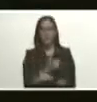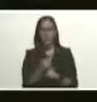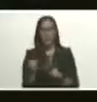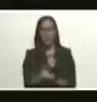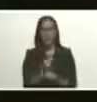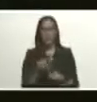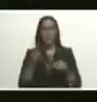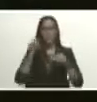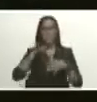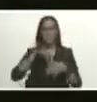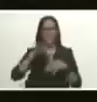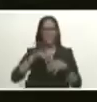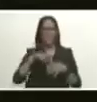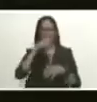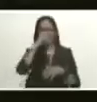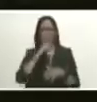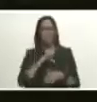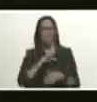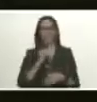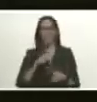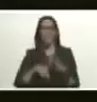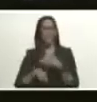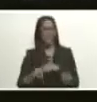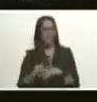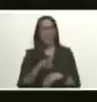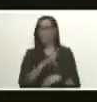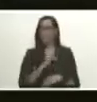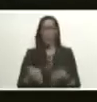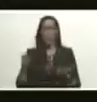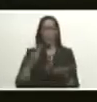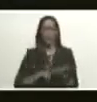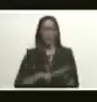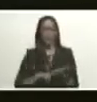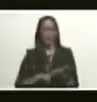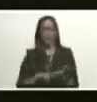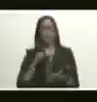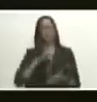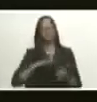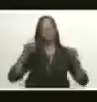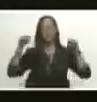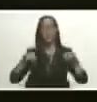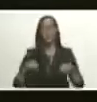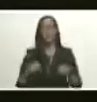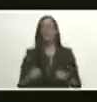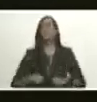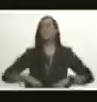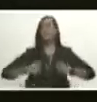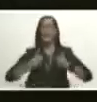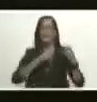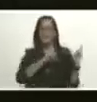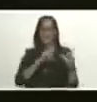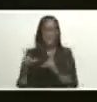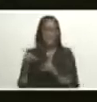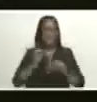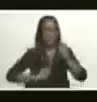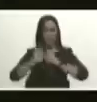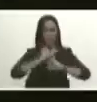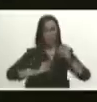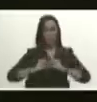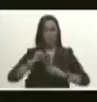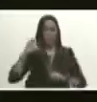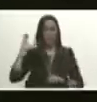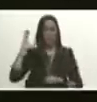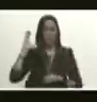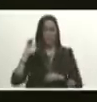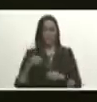sembrando el odio, no pasarán, no volverán. Estamos hoy cada vez más preparados para defender el derecho a la paz. Así